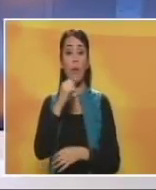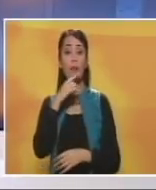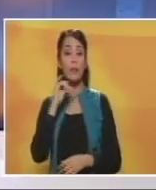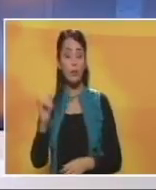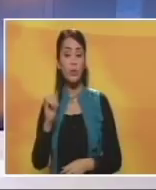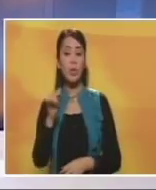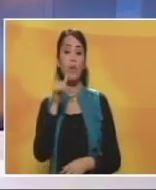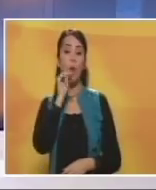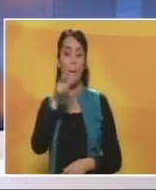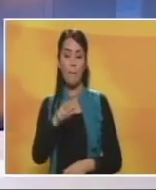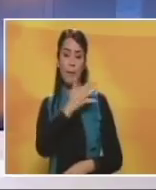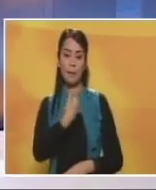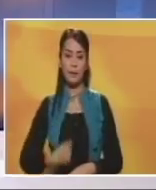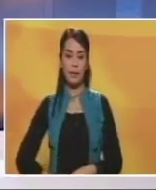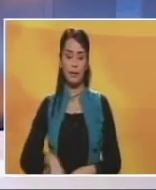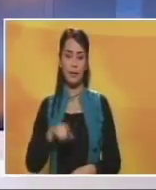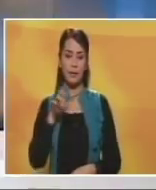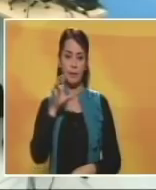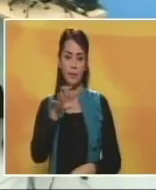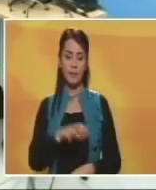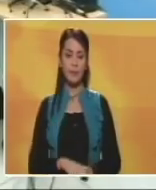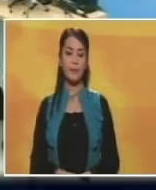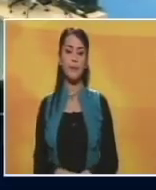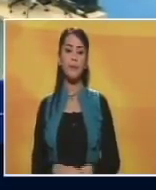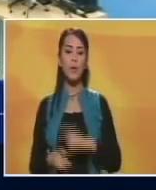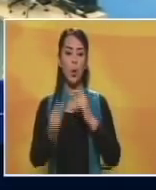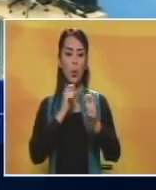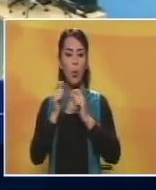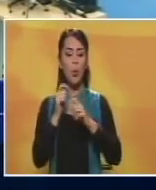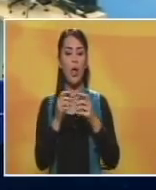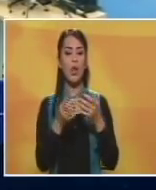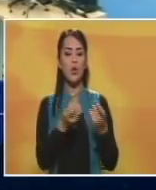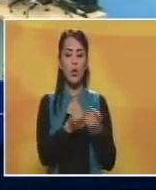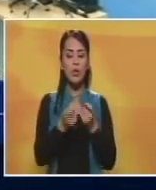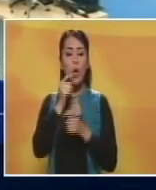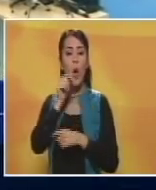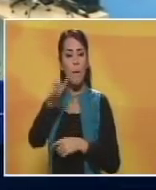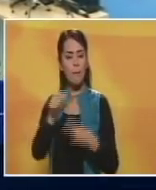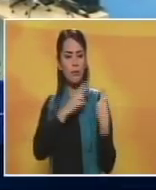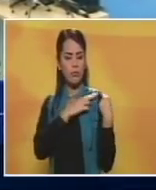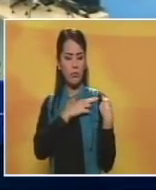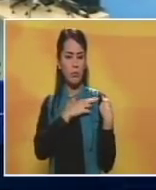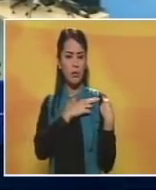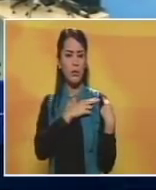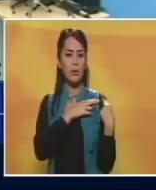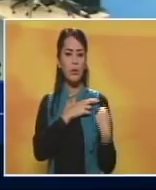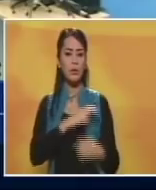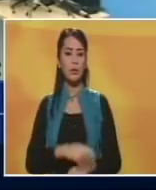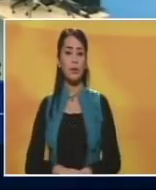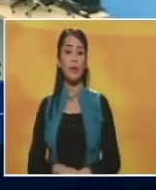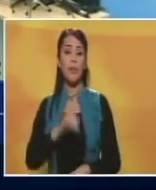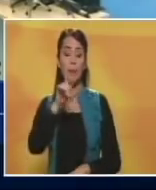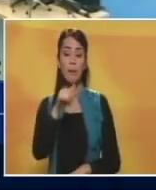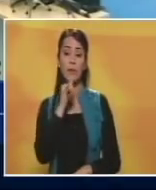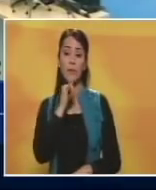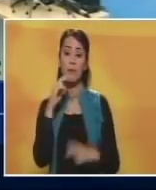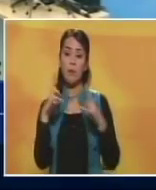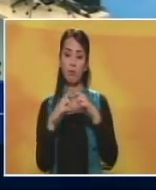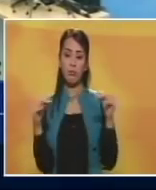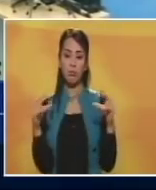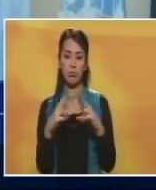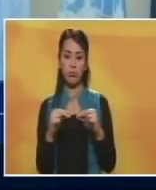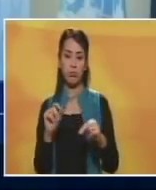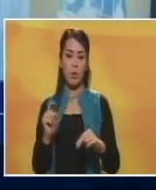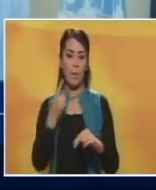Ejecutivo del país centroamericano. En rueda de prensa, el coordinador de la misión, Guillermo Fernández Maldonado, además señaló al Estado nicaragüense